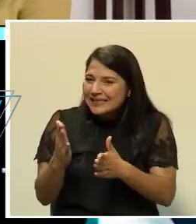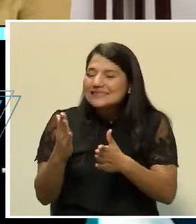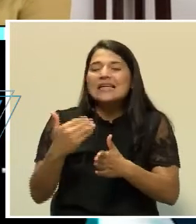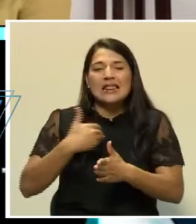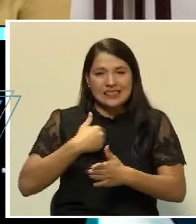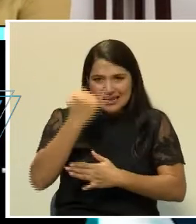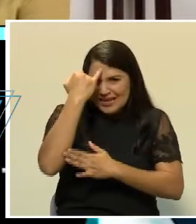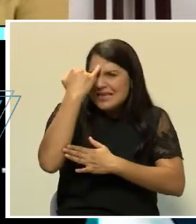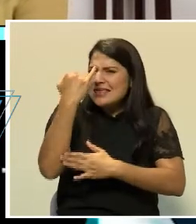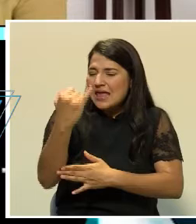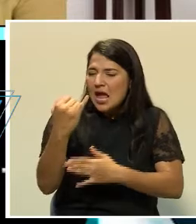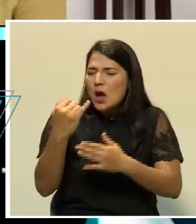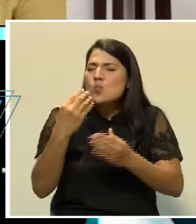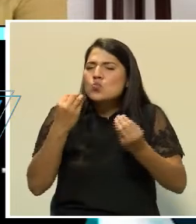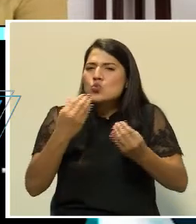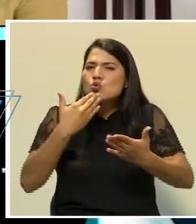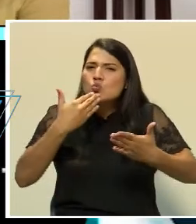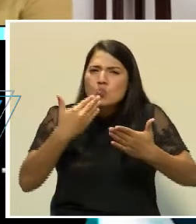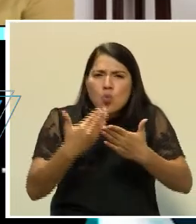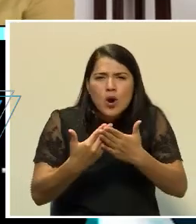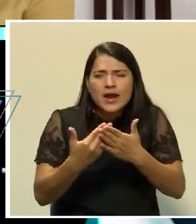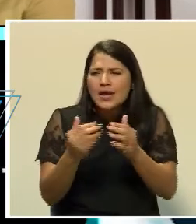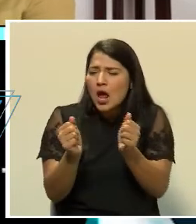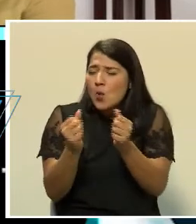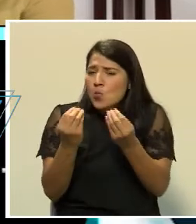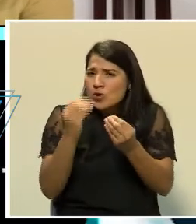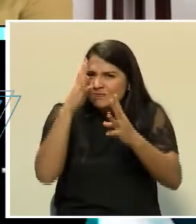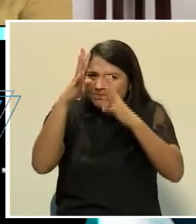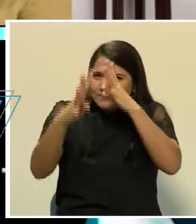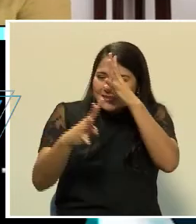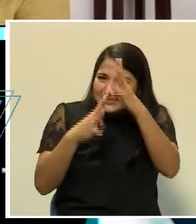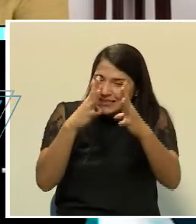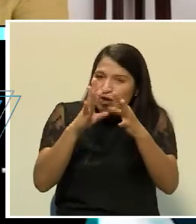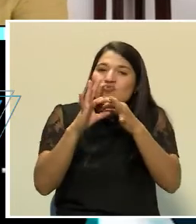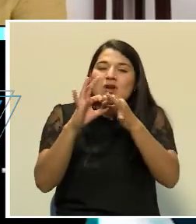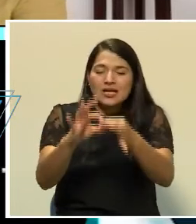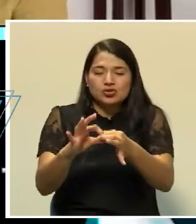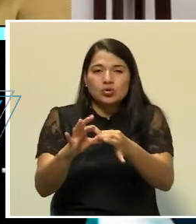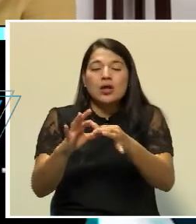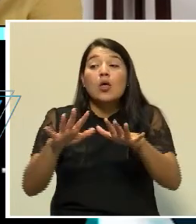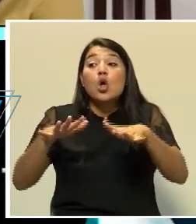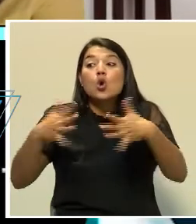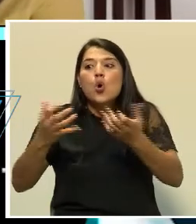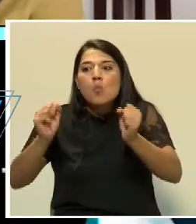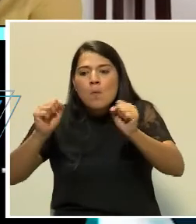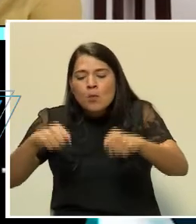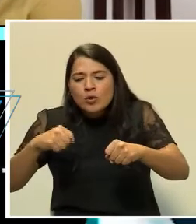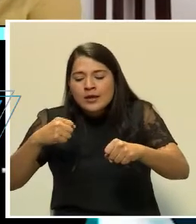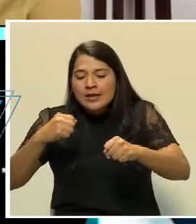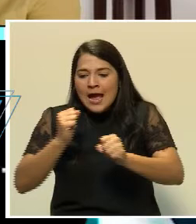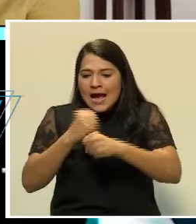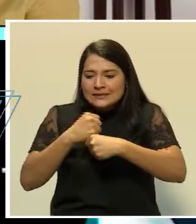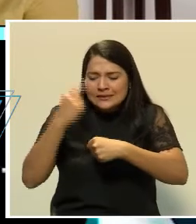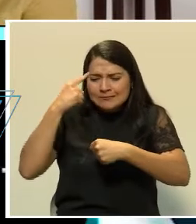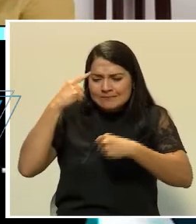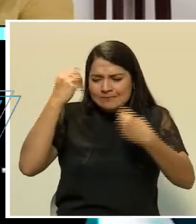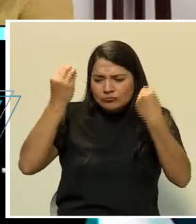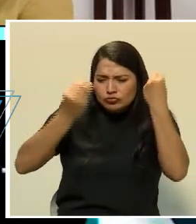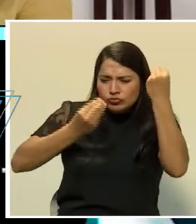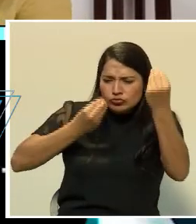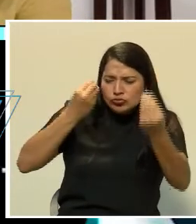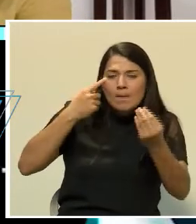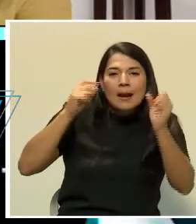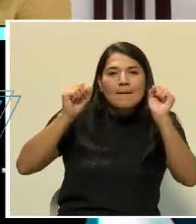gran contenido y con propuestas súper creativas relacionadas a cómo generar conciencia para